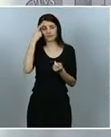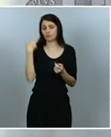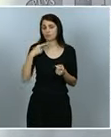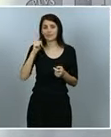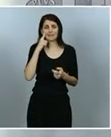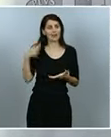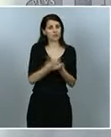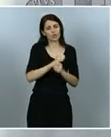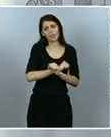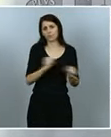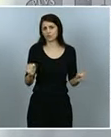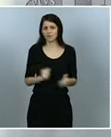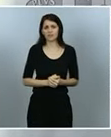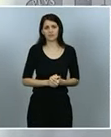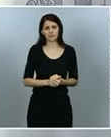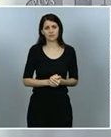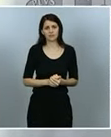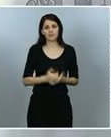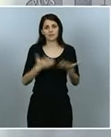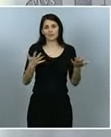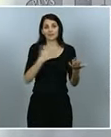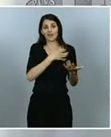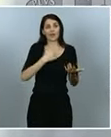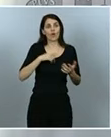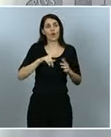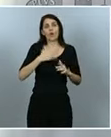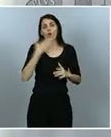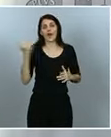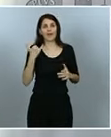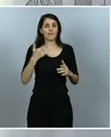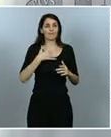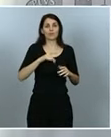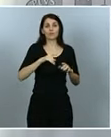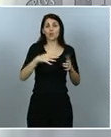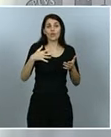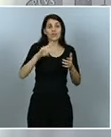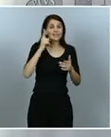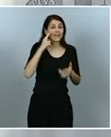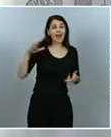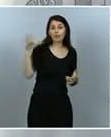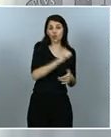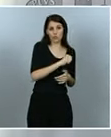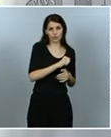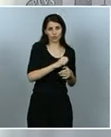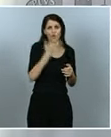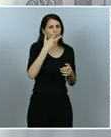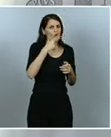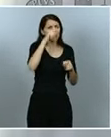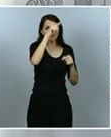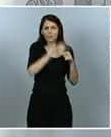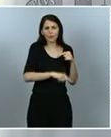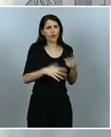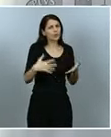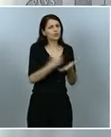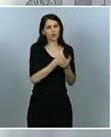gráfica, incluyendo los verdes, los amarillos, los naranjas y los rosas, los fallecidos, los graves, los moderados y los